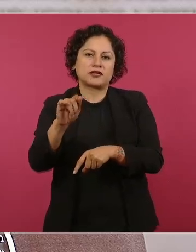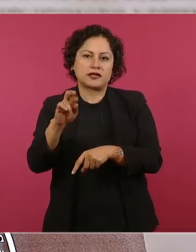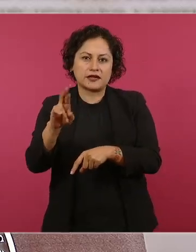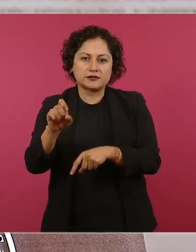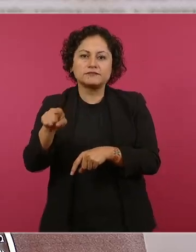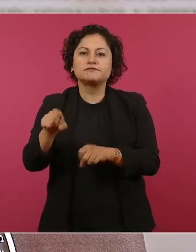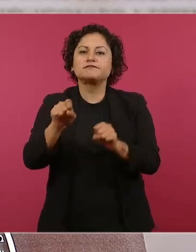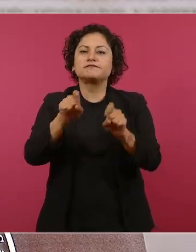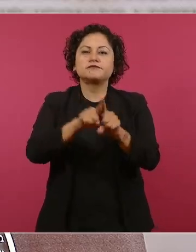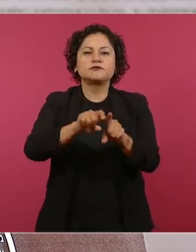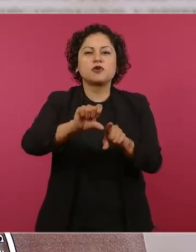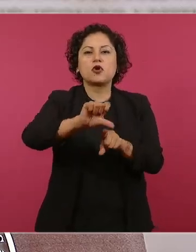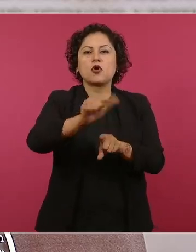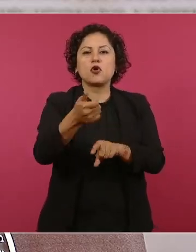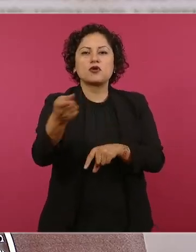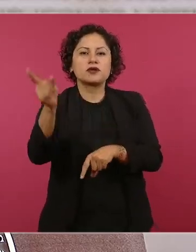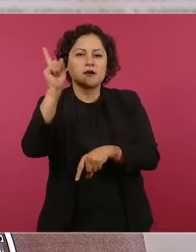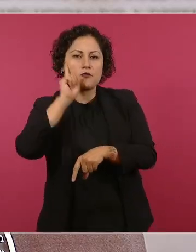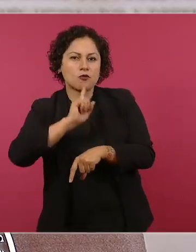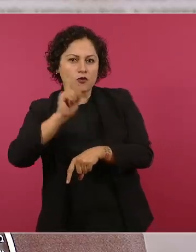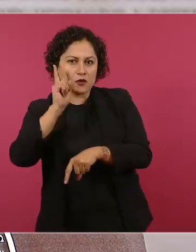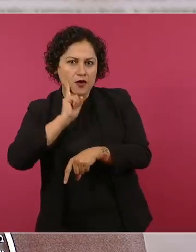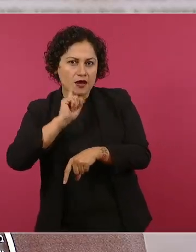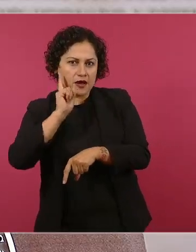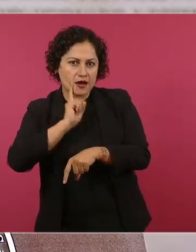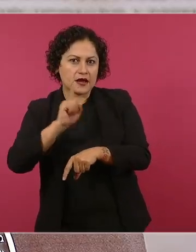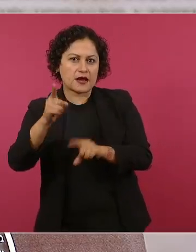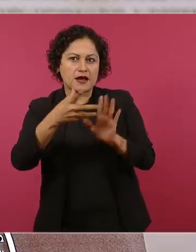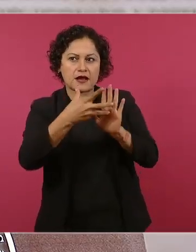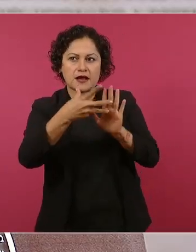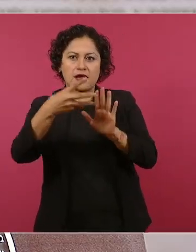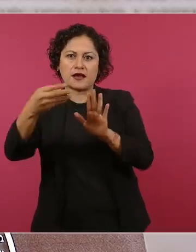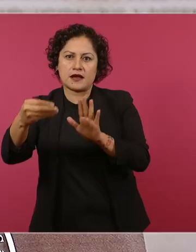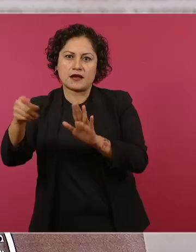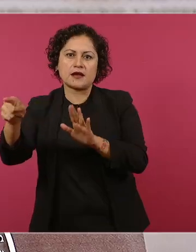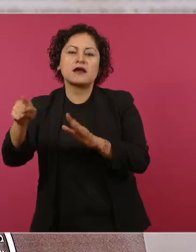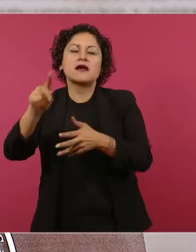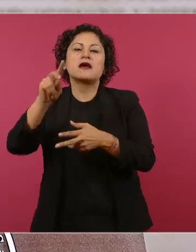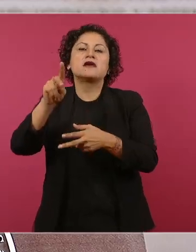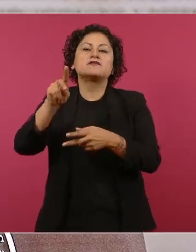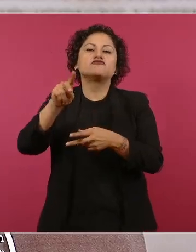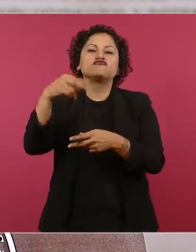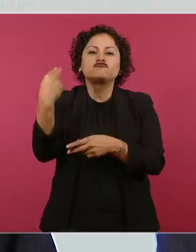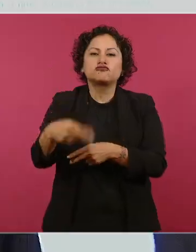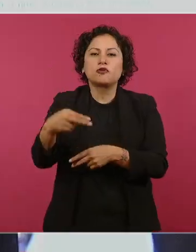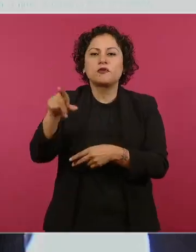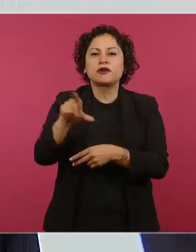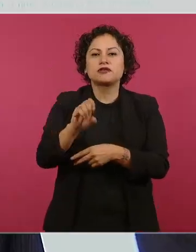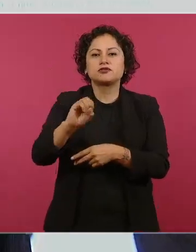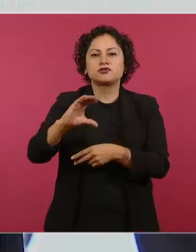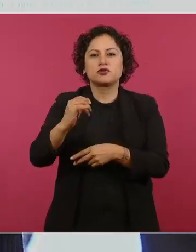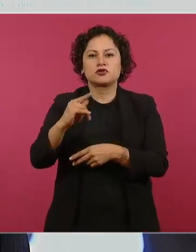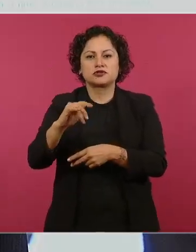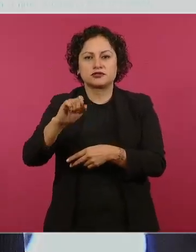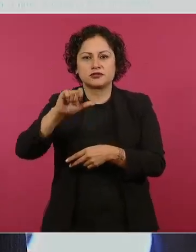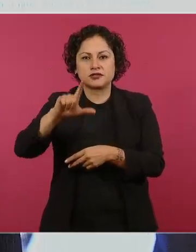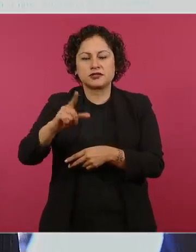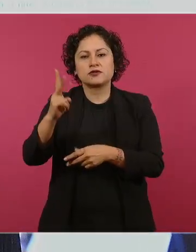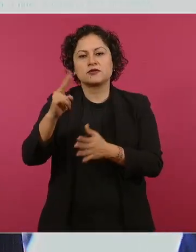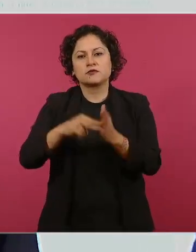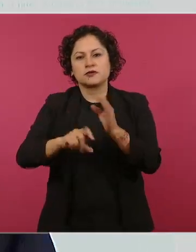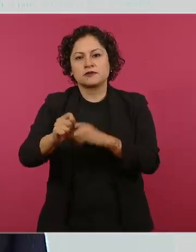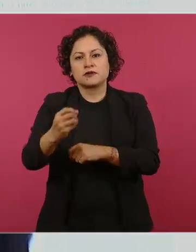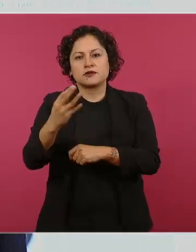cuyo nombre de usuario es Xochitl 2024, por supuesto, las guacamayas, el